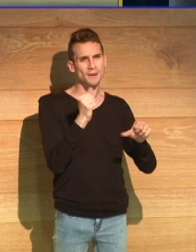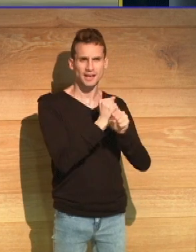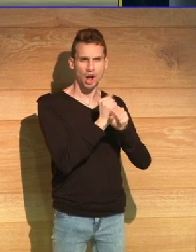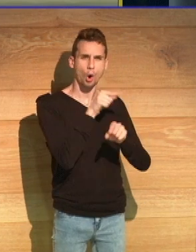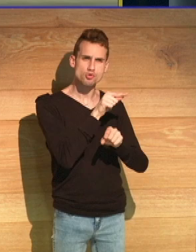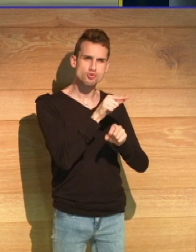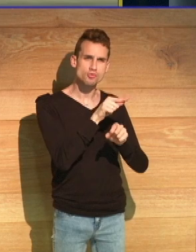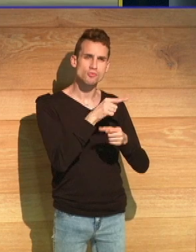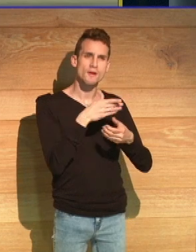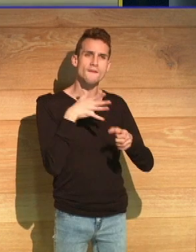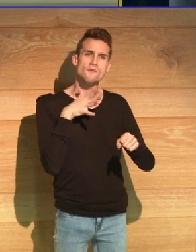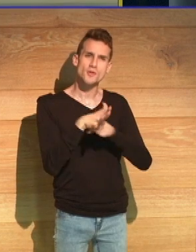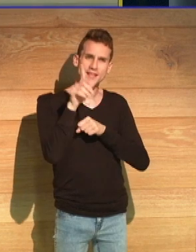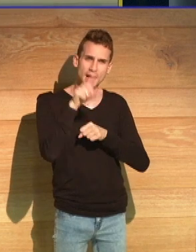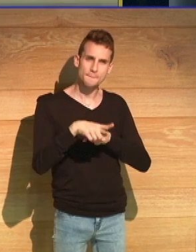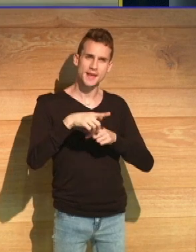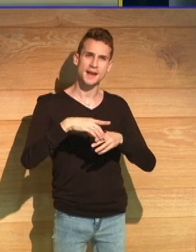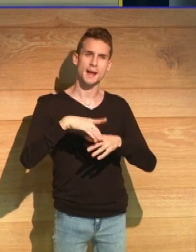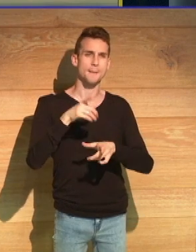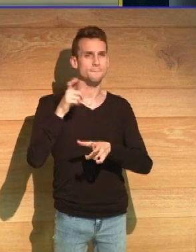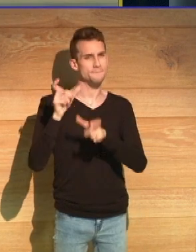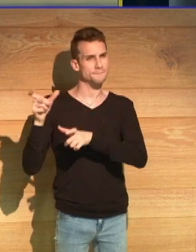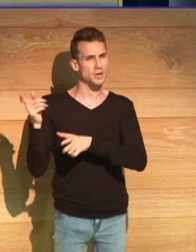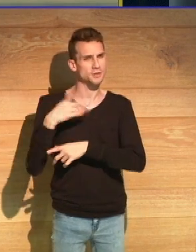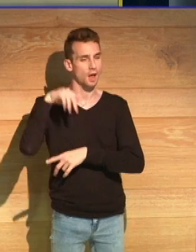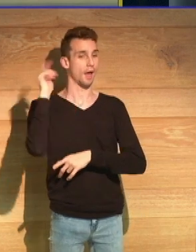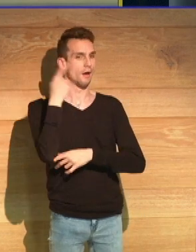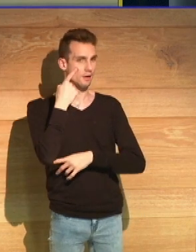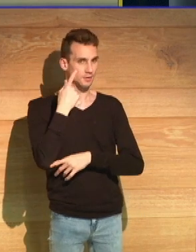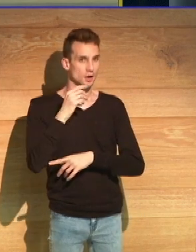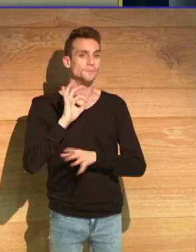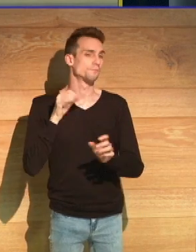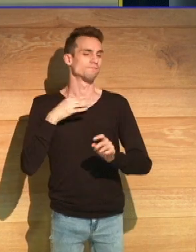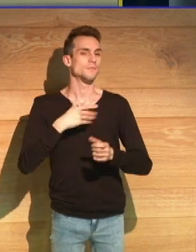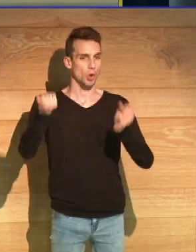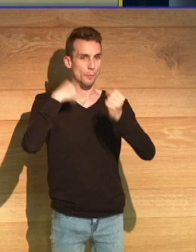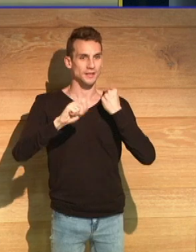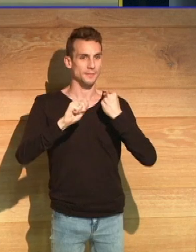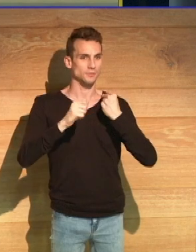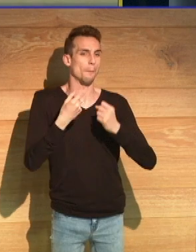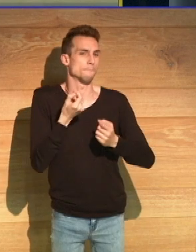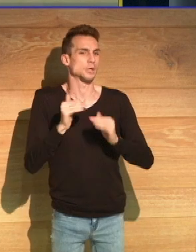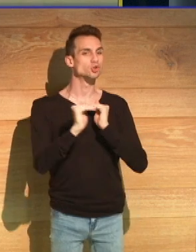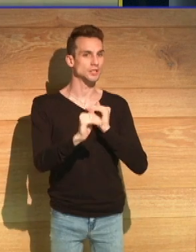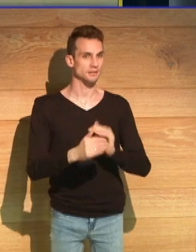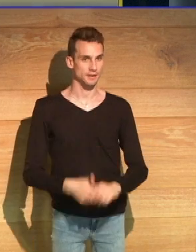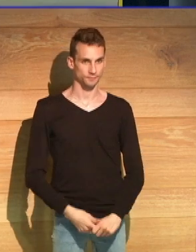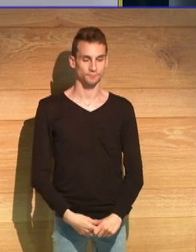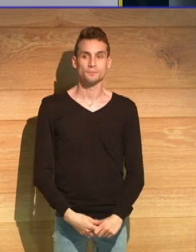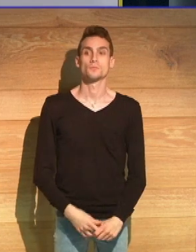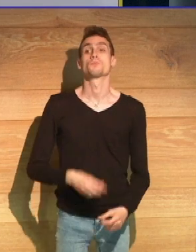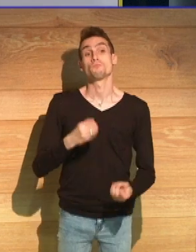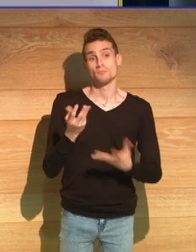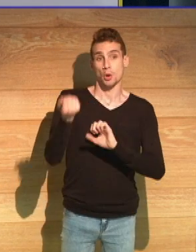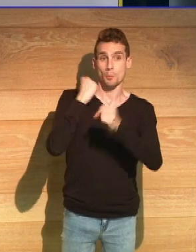contribuido también a crear conciencias e incluso a encauzar conductas más sostenibles? Bueno, lo de encauzar conductas